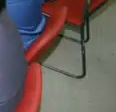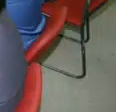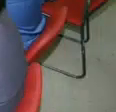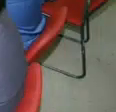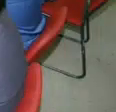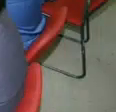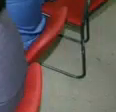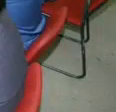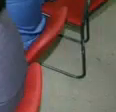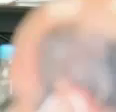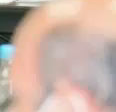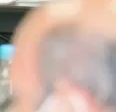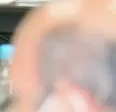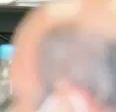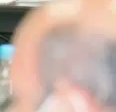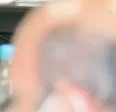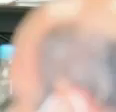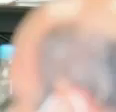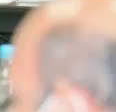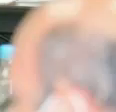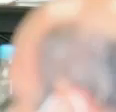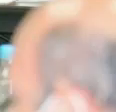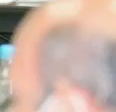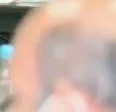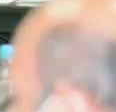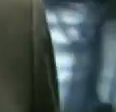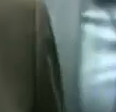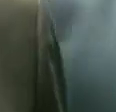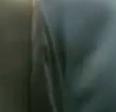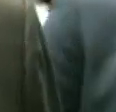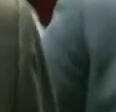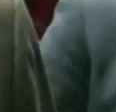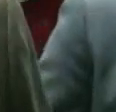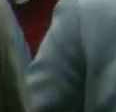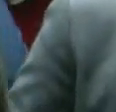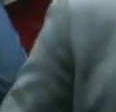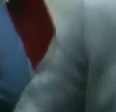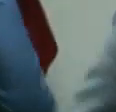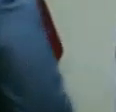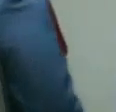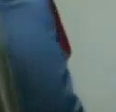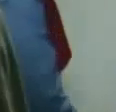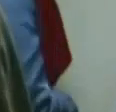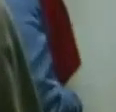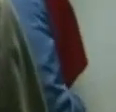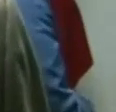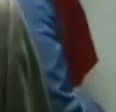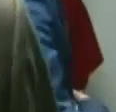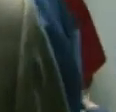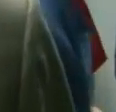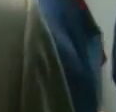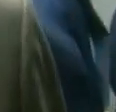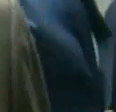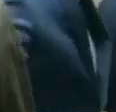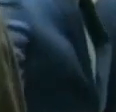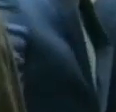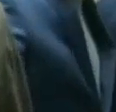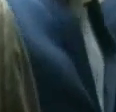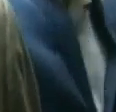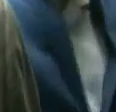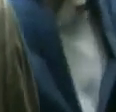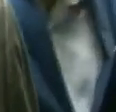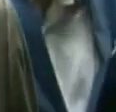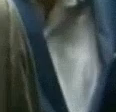aquí aseguraron que las han esperado por años. Una reunión abierta totalmente, en donde hemos